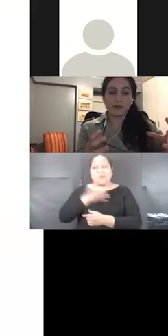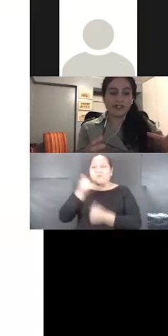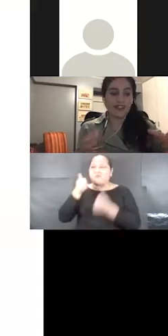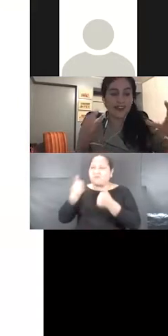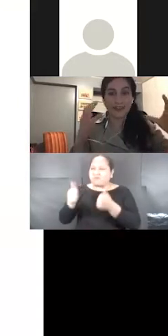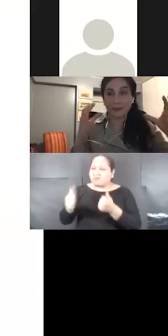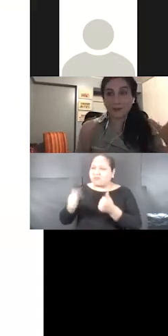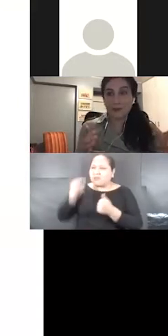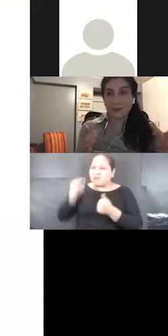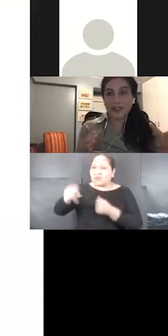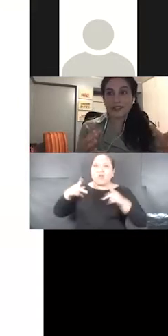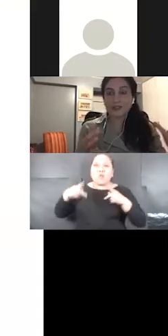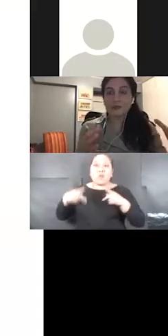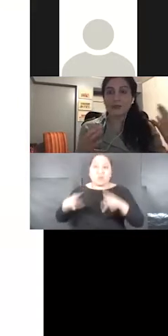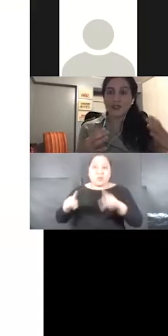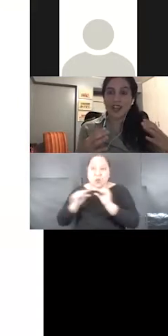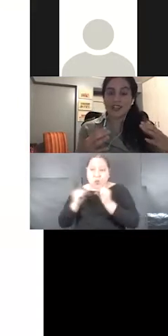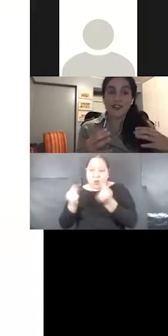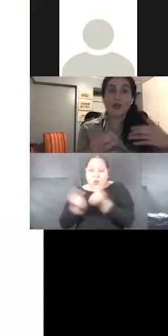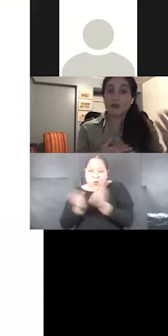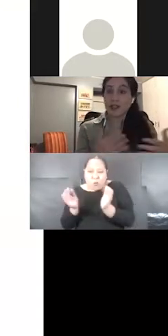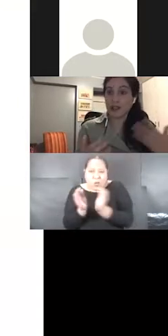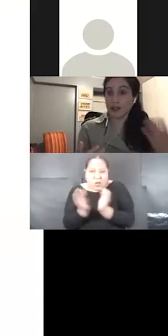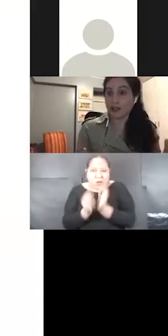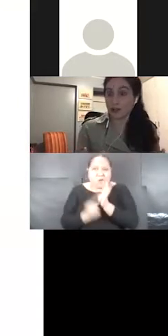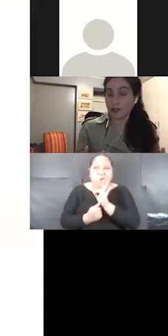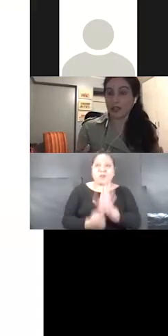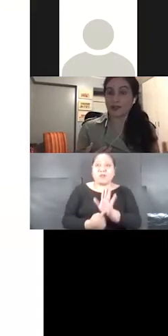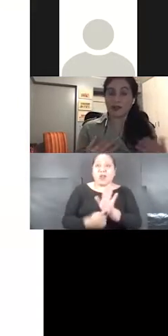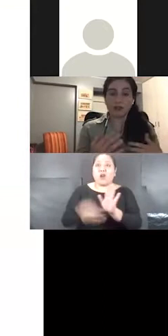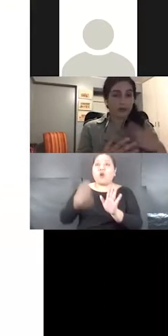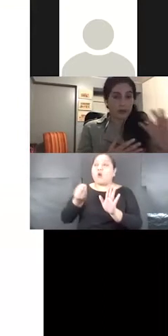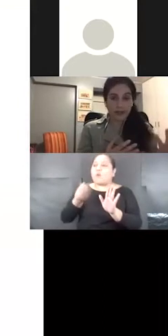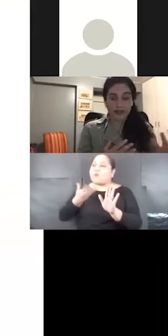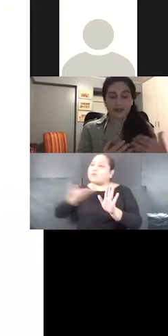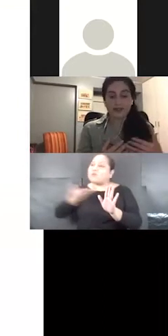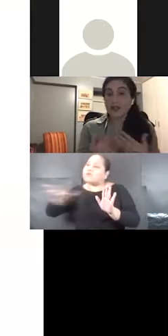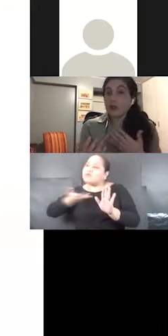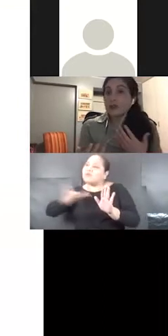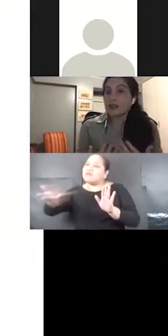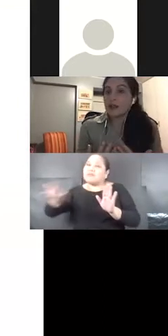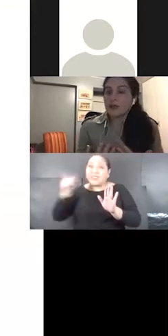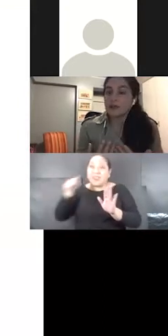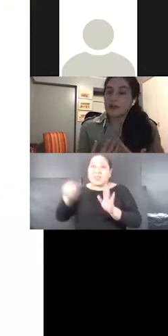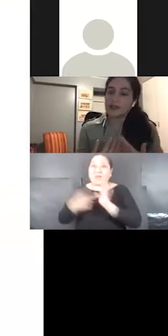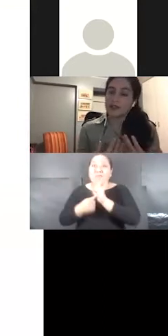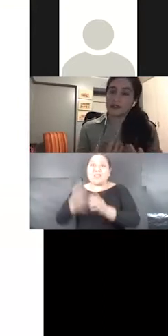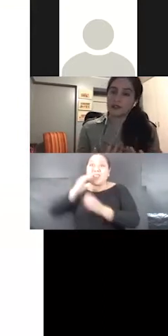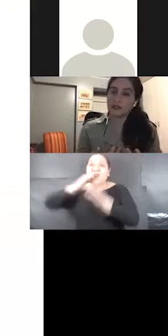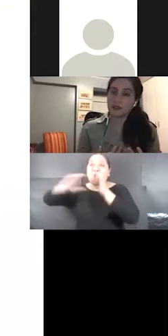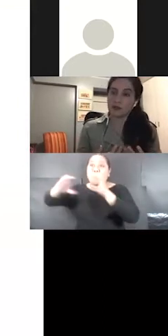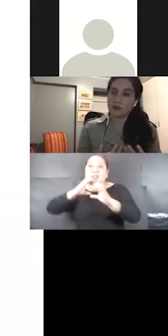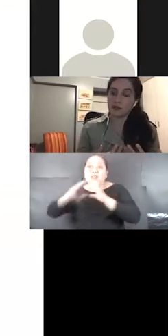nos permitía en un grupo muy pequeño mostrar cómo se genera esta comunicación, los intereses, genera un intercambio que